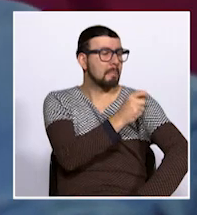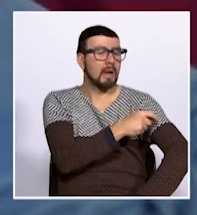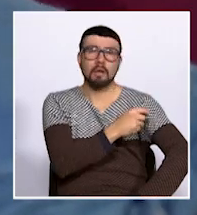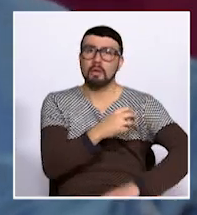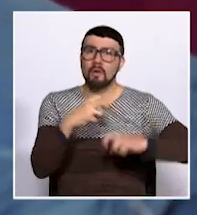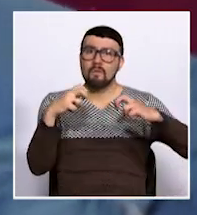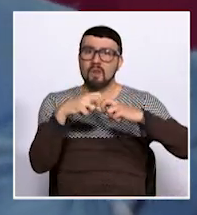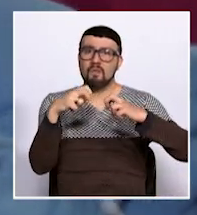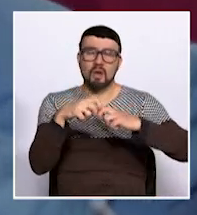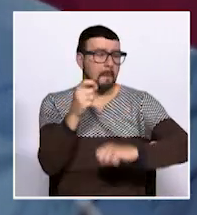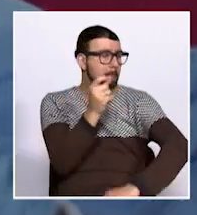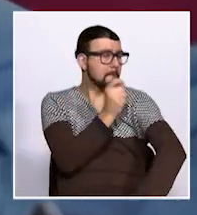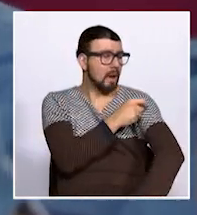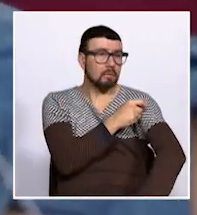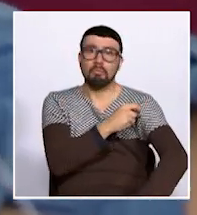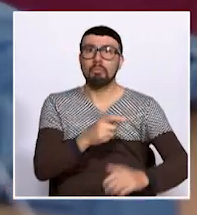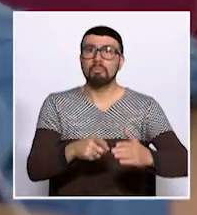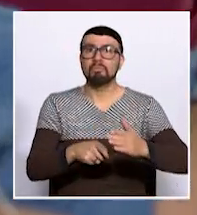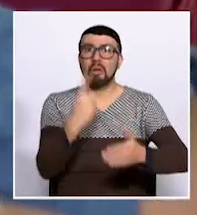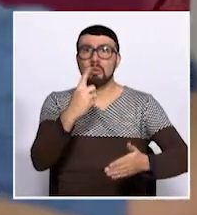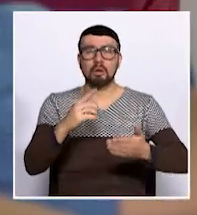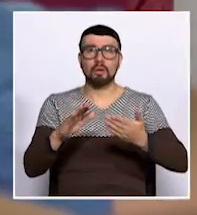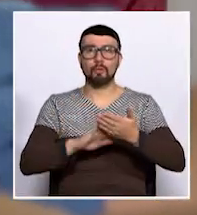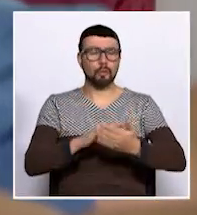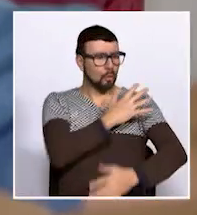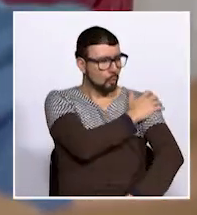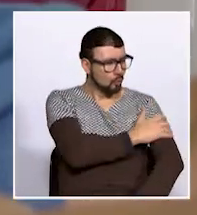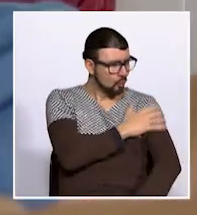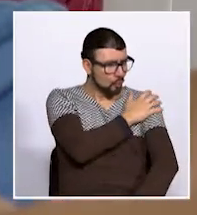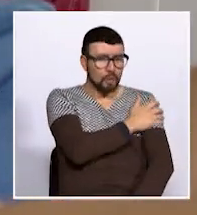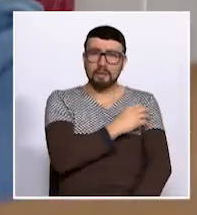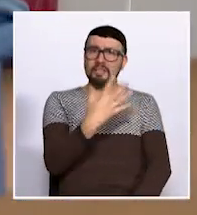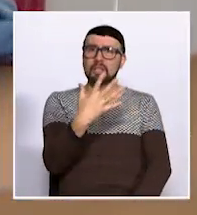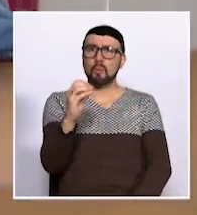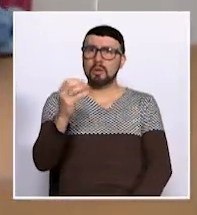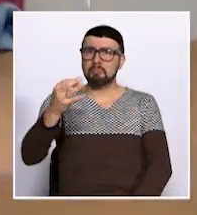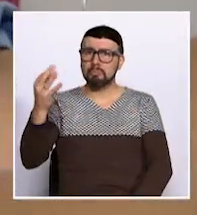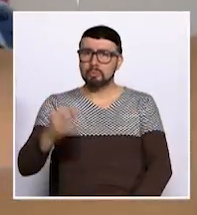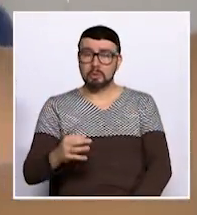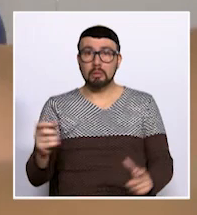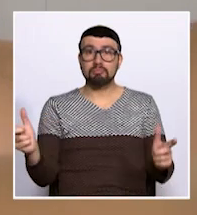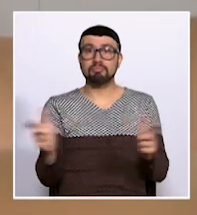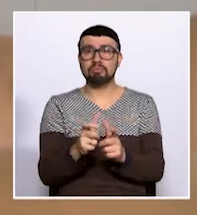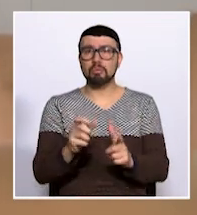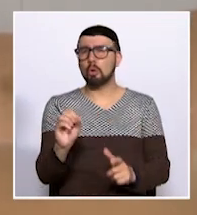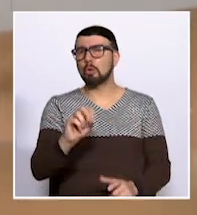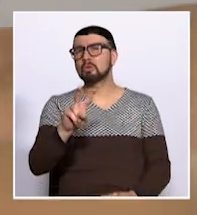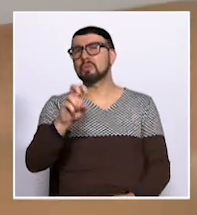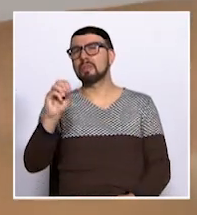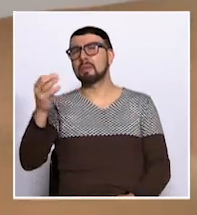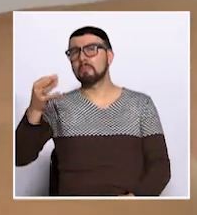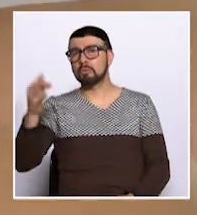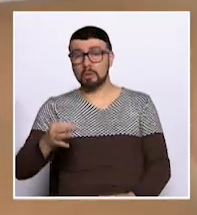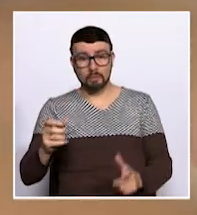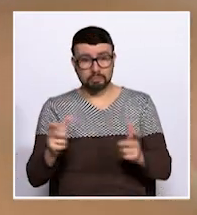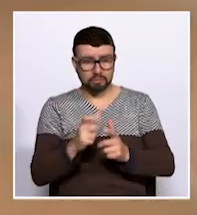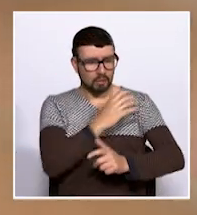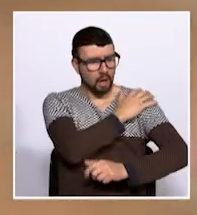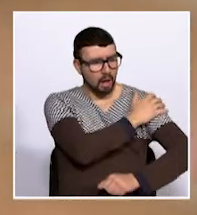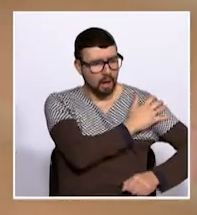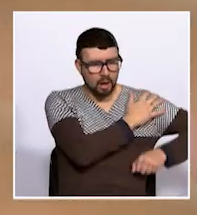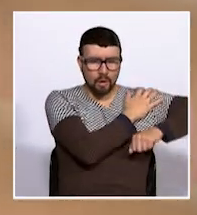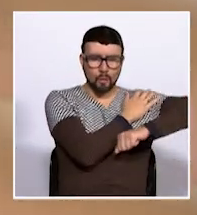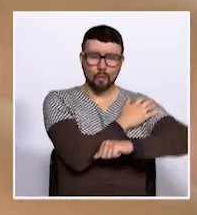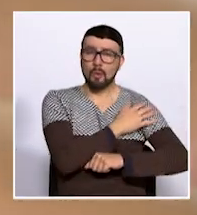y mejoran inmediatamente de un 50 a un 70% de su movilidad. Y uno se pregunta por qué.